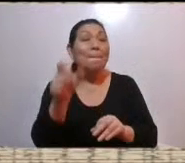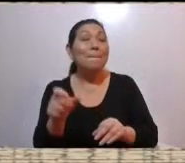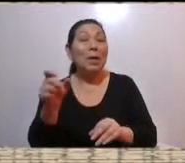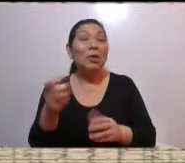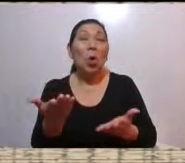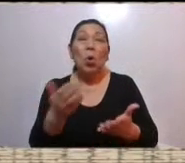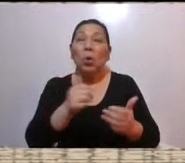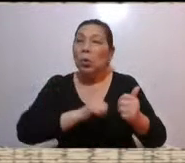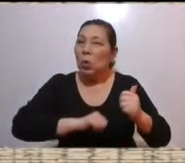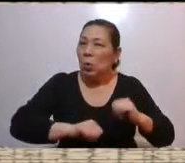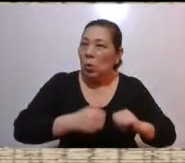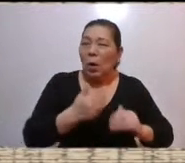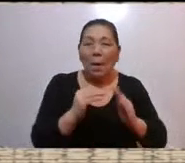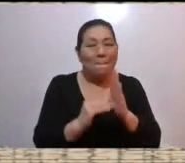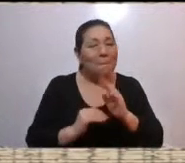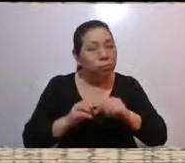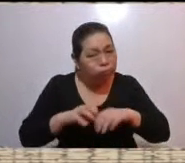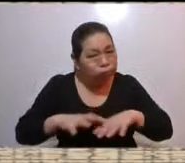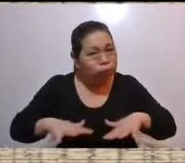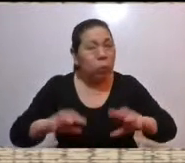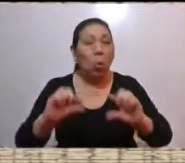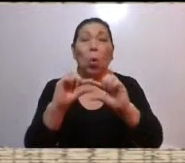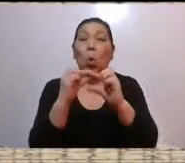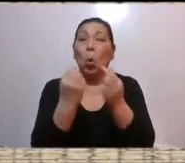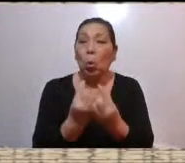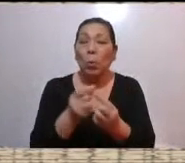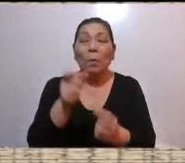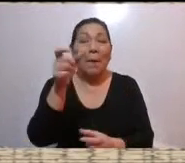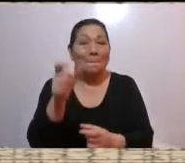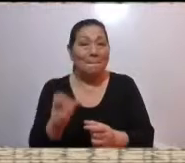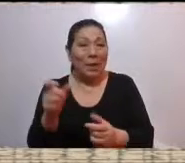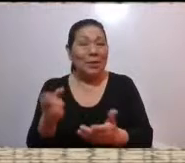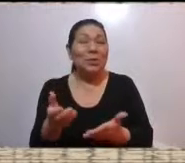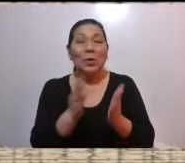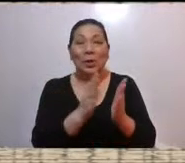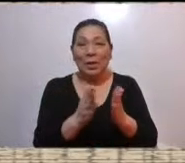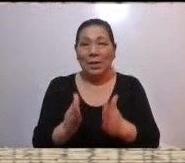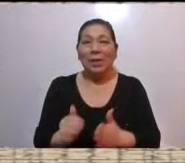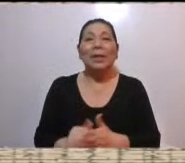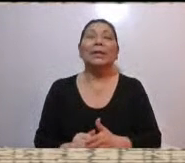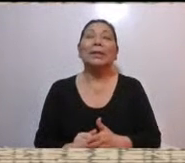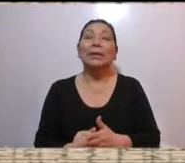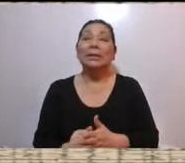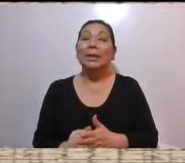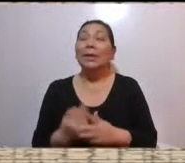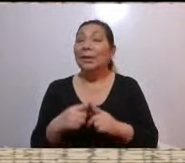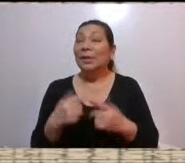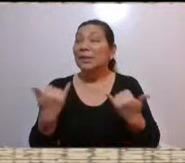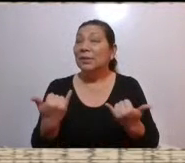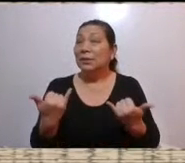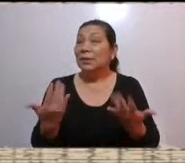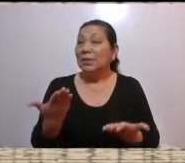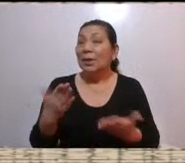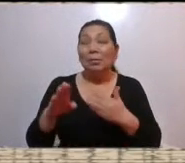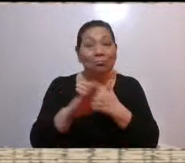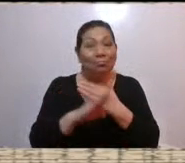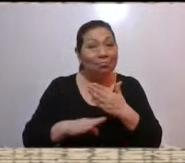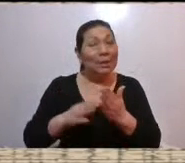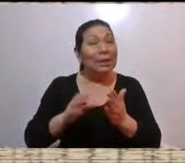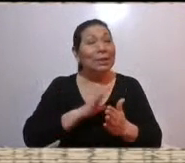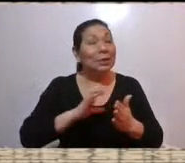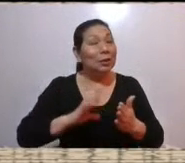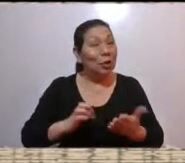fundamentales de la persona o de afectación masiva de grupos de personas determinadas o determinadas. Eso